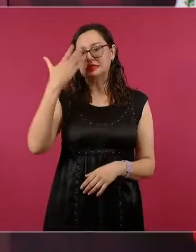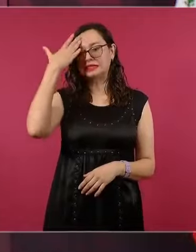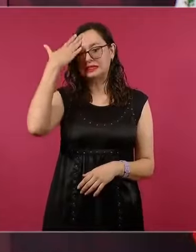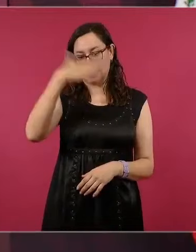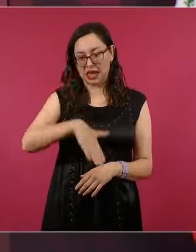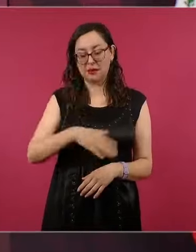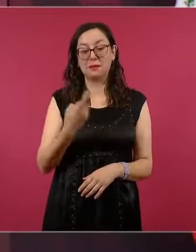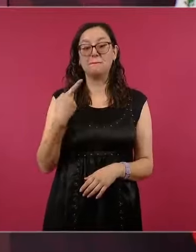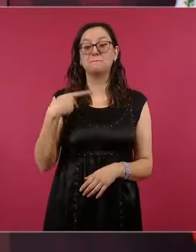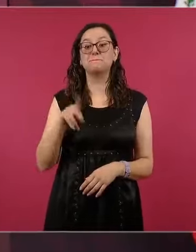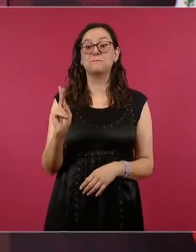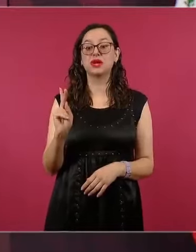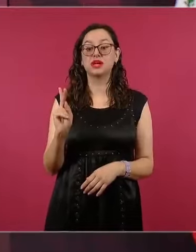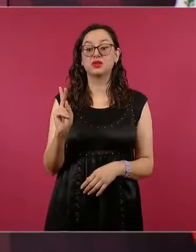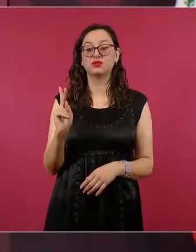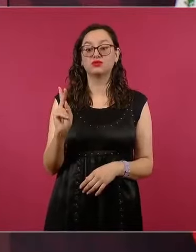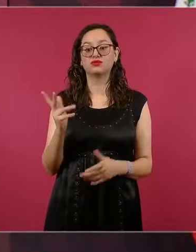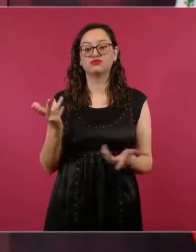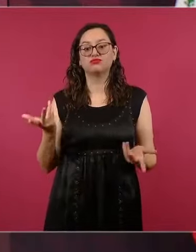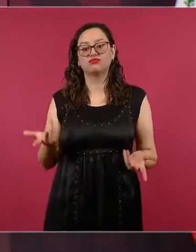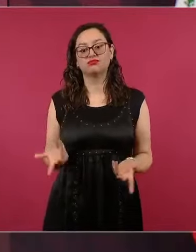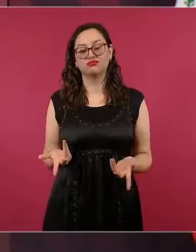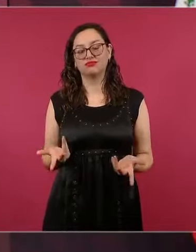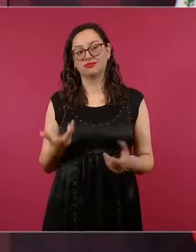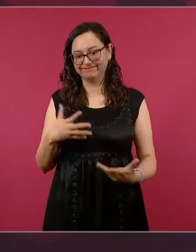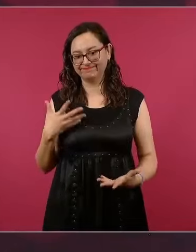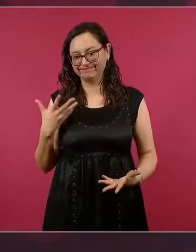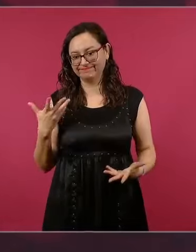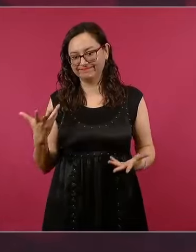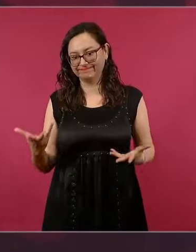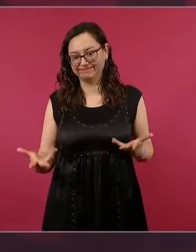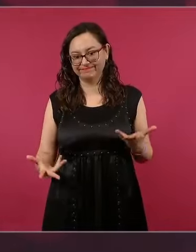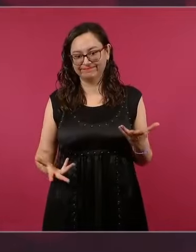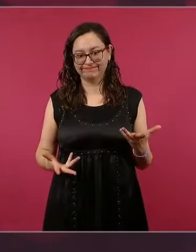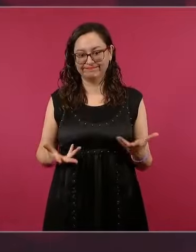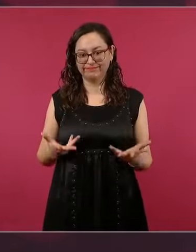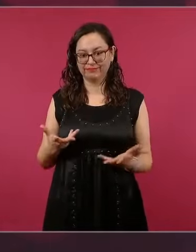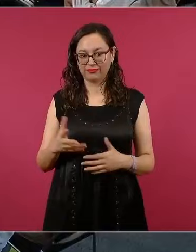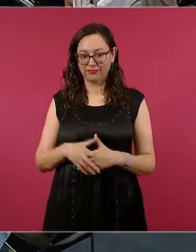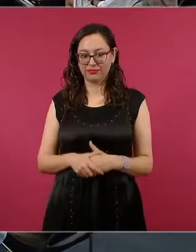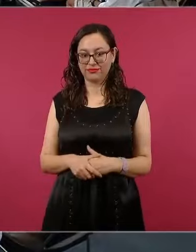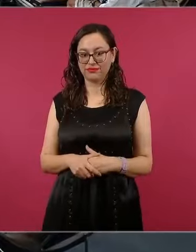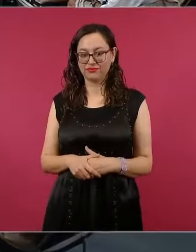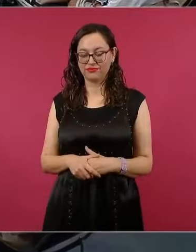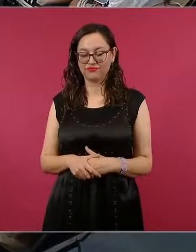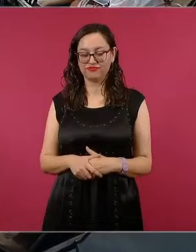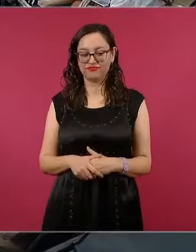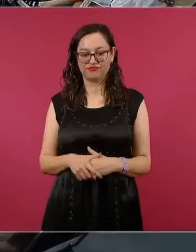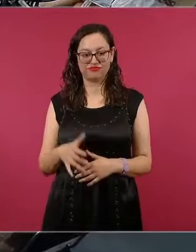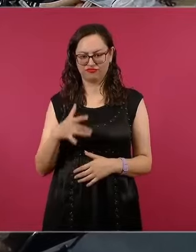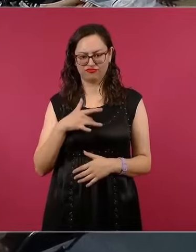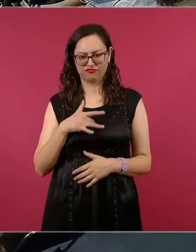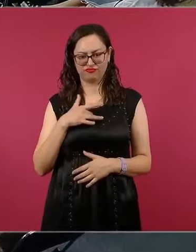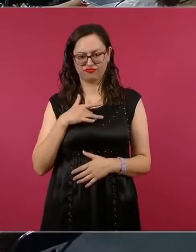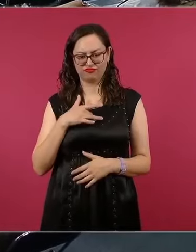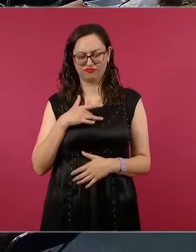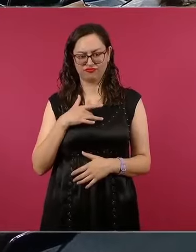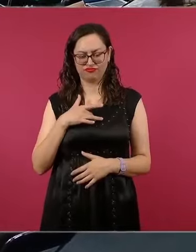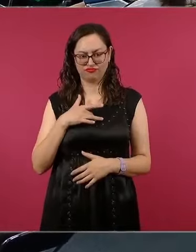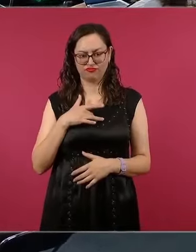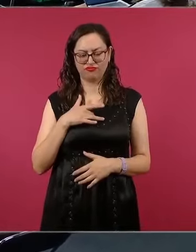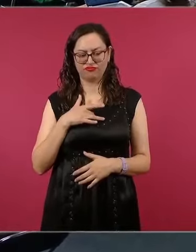pues hay elecciones en Estados Unidos. ¿No sienten ustedes que ya ahora